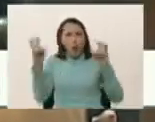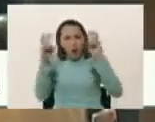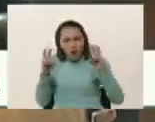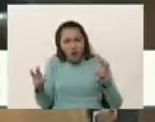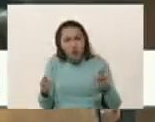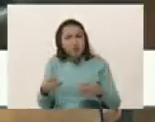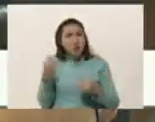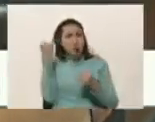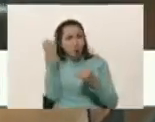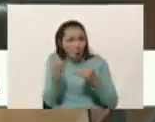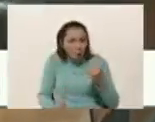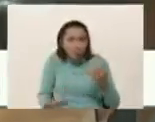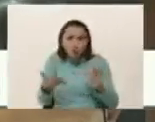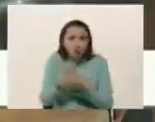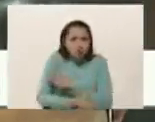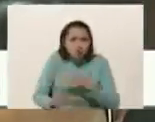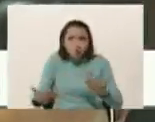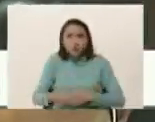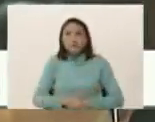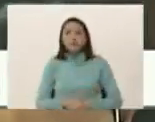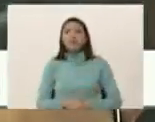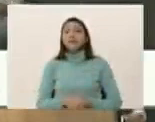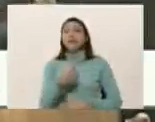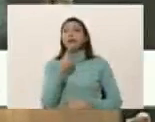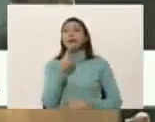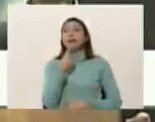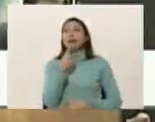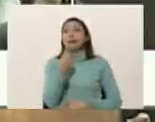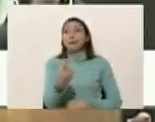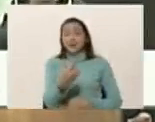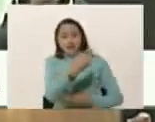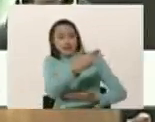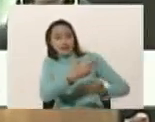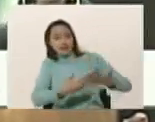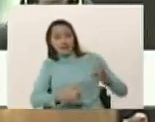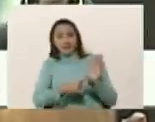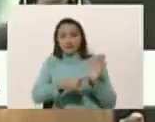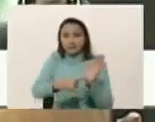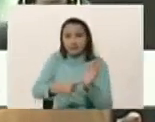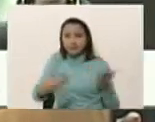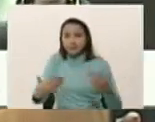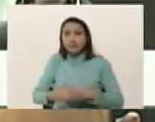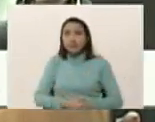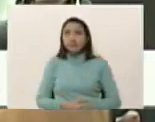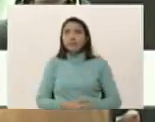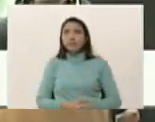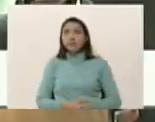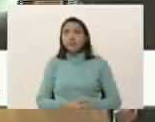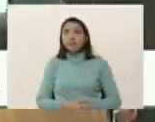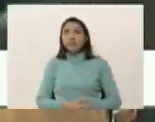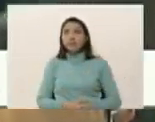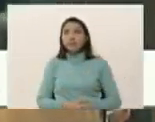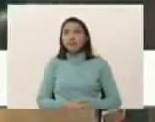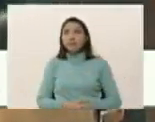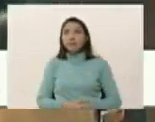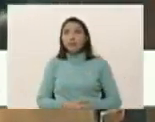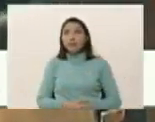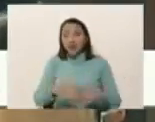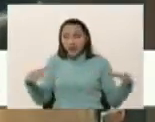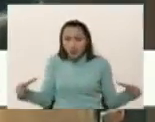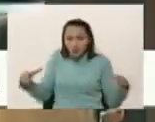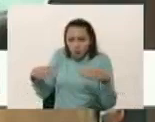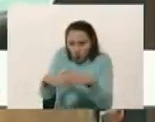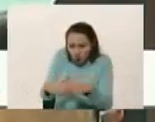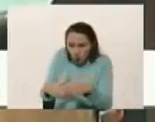última parte donde establece por tanto evita el sesgo hacia un un sexo o